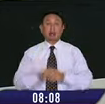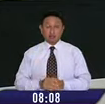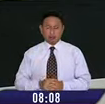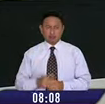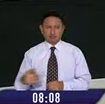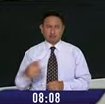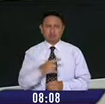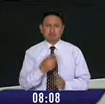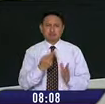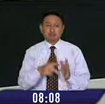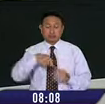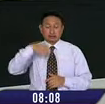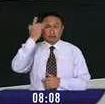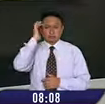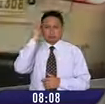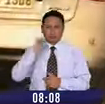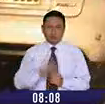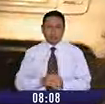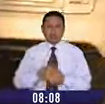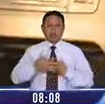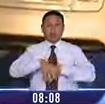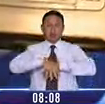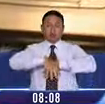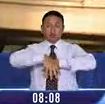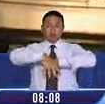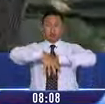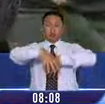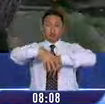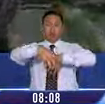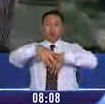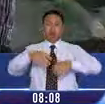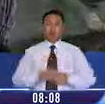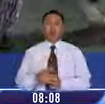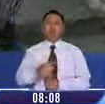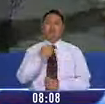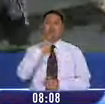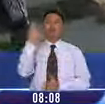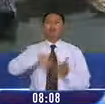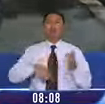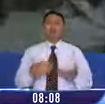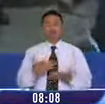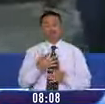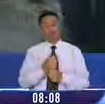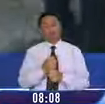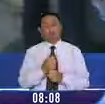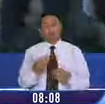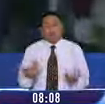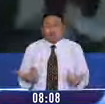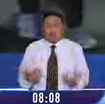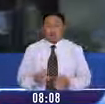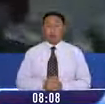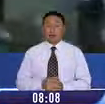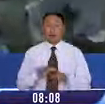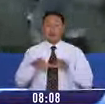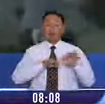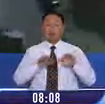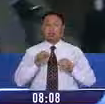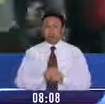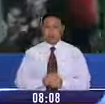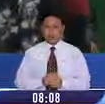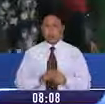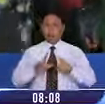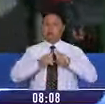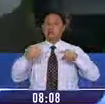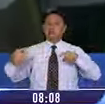encuentran realmente alarmados. Salieron en marcha, ¿no?, por las calles del sector. ¿Qué exigen? Seguridad, pues seguridad. Indicaron que varios de